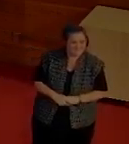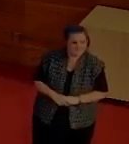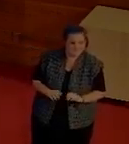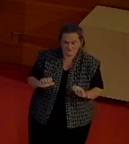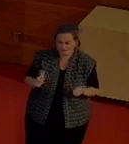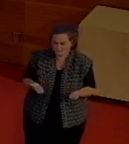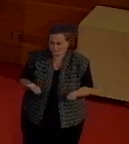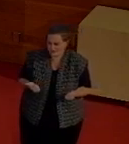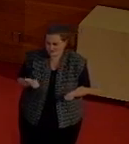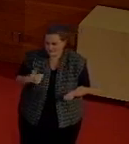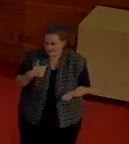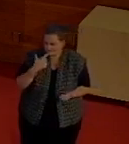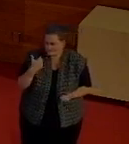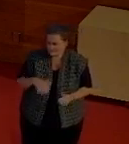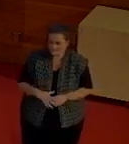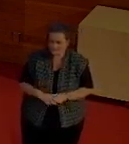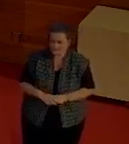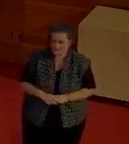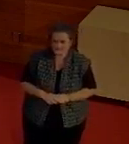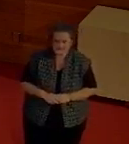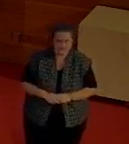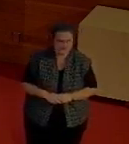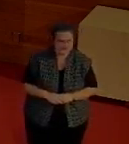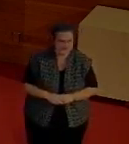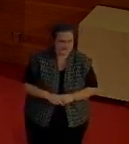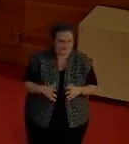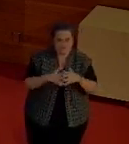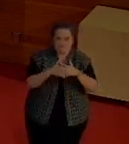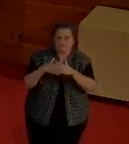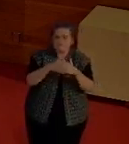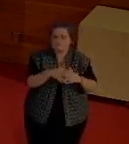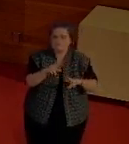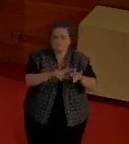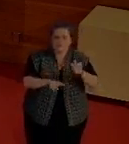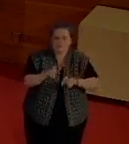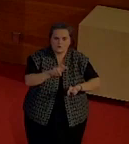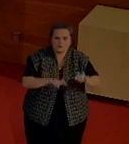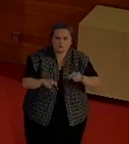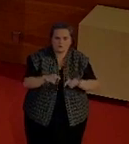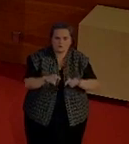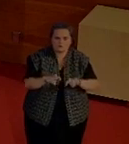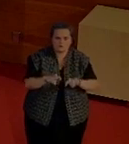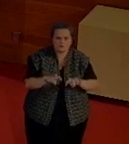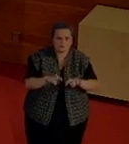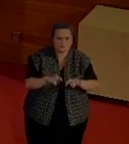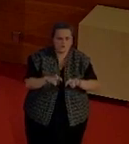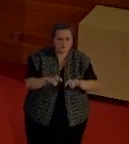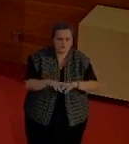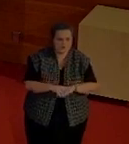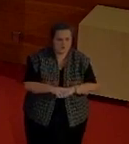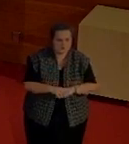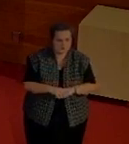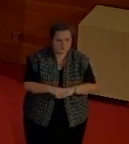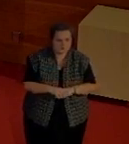has dicho desde el principio que evidentemente Estados Unidos está buscando eh Bueno es la primera potencia a todos los